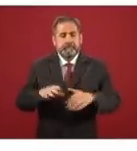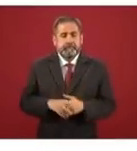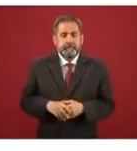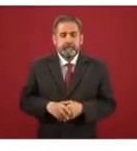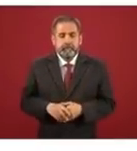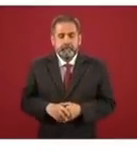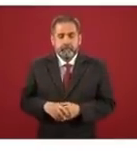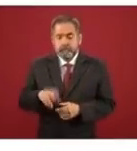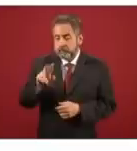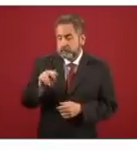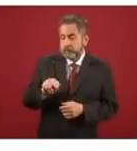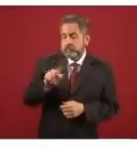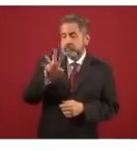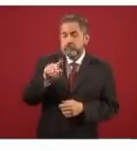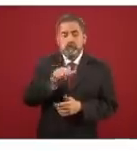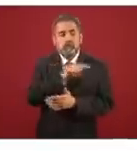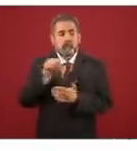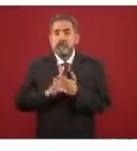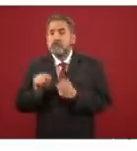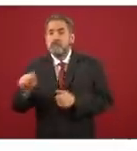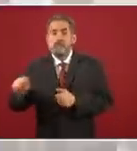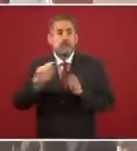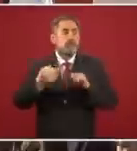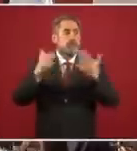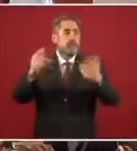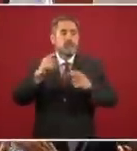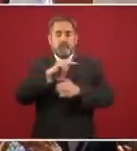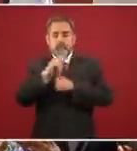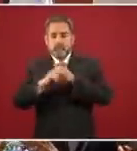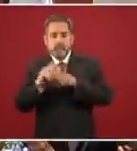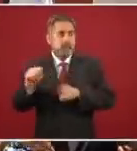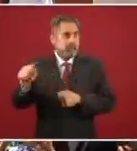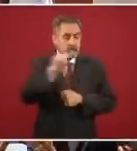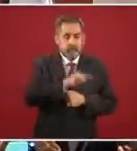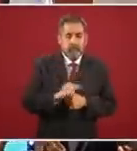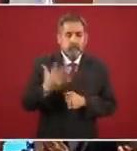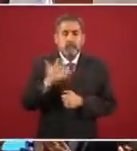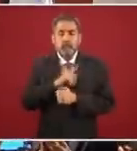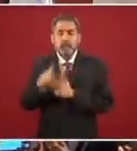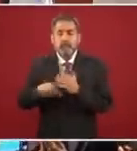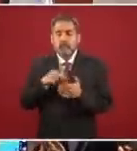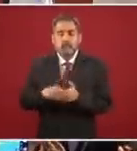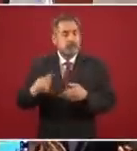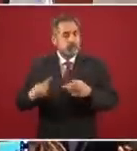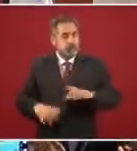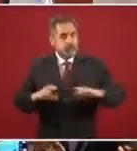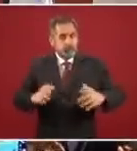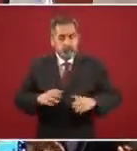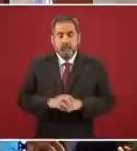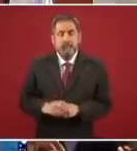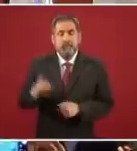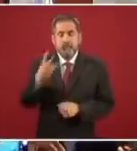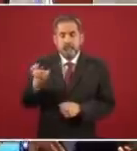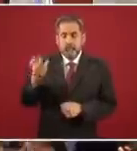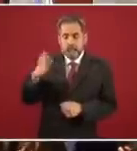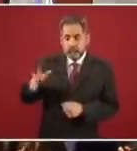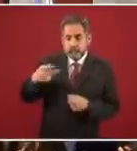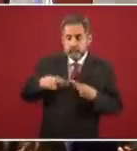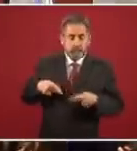84 organismos de venta foráneos, 50 expendios locales, 310